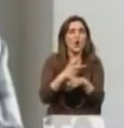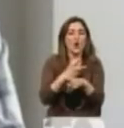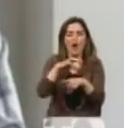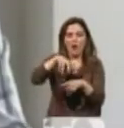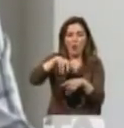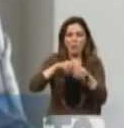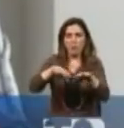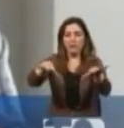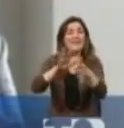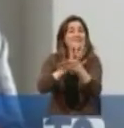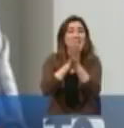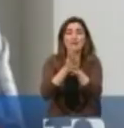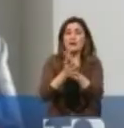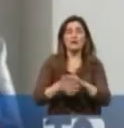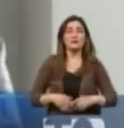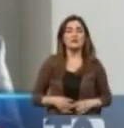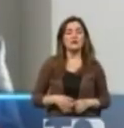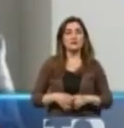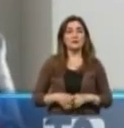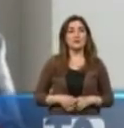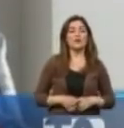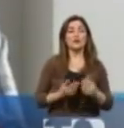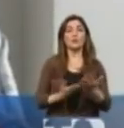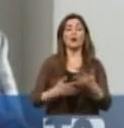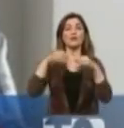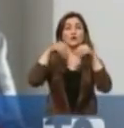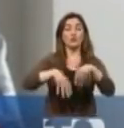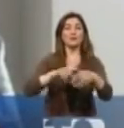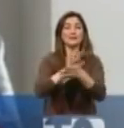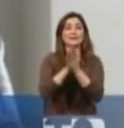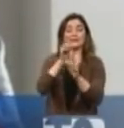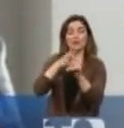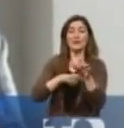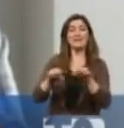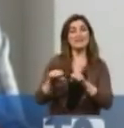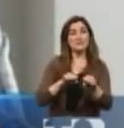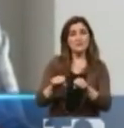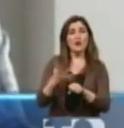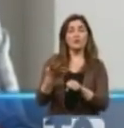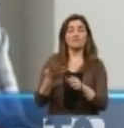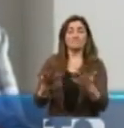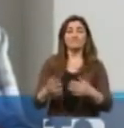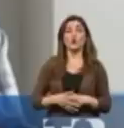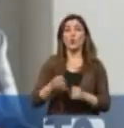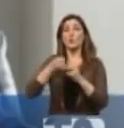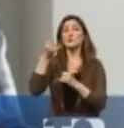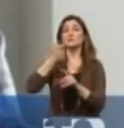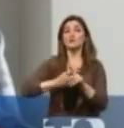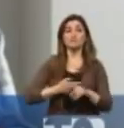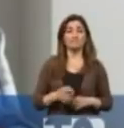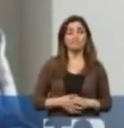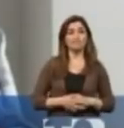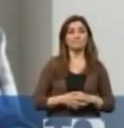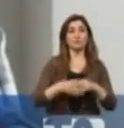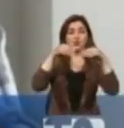que de no llover en estos días, en este mes de mayo, por lo menos que ya se podría decir el último mes